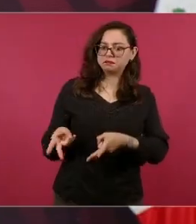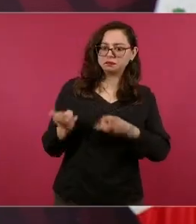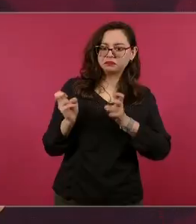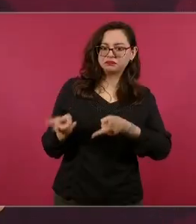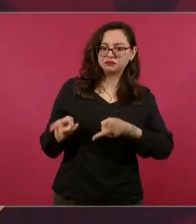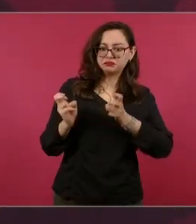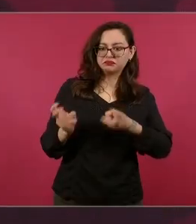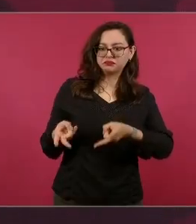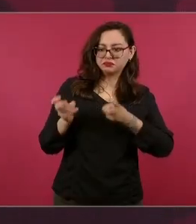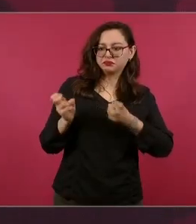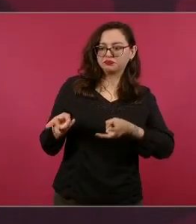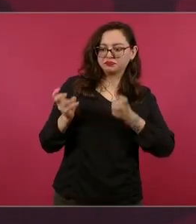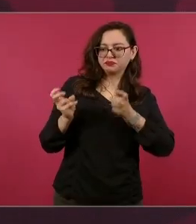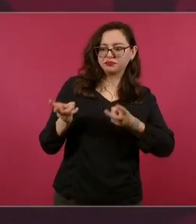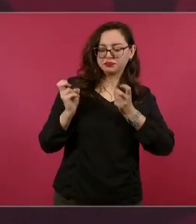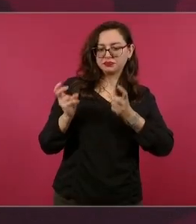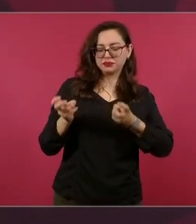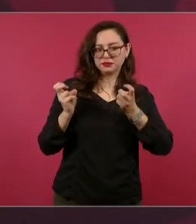que llevaron a cabo,